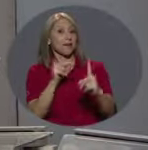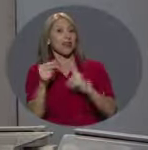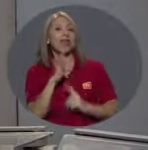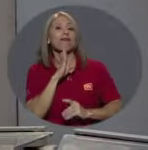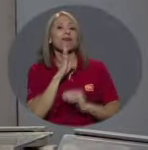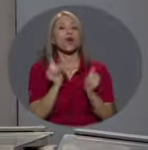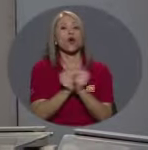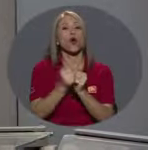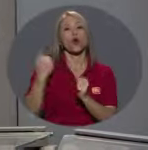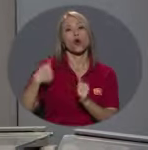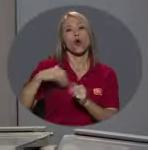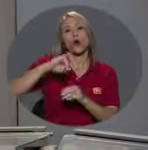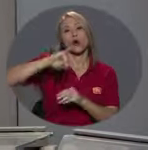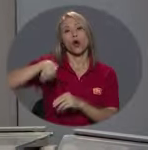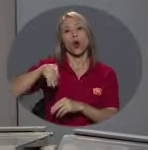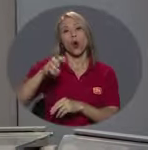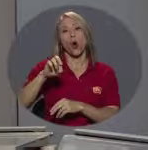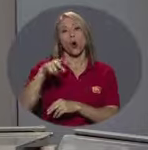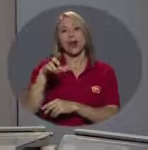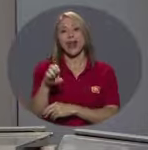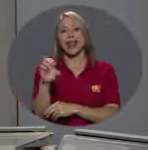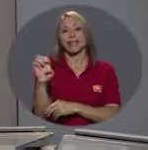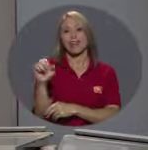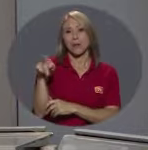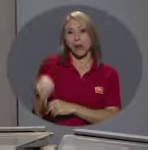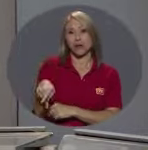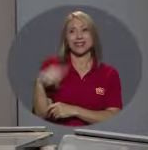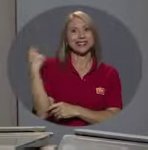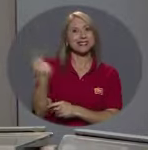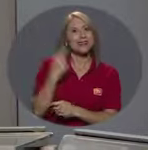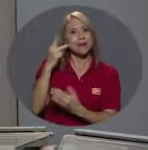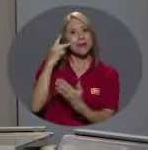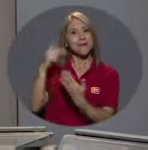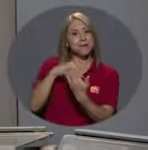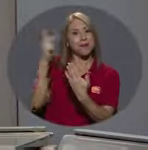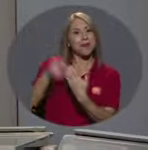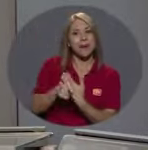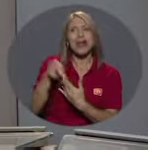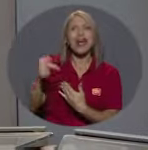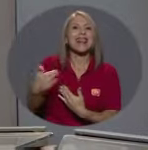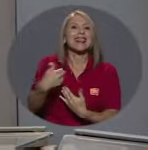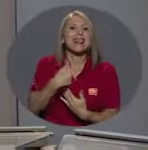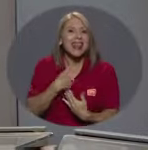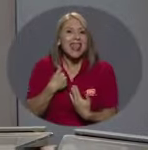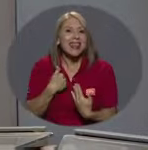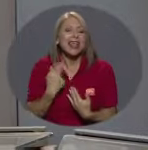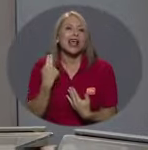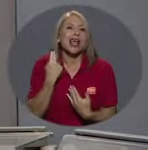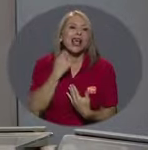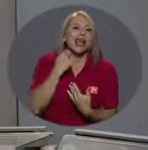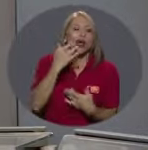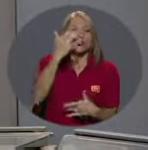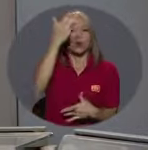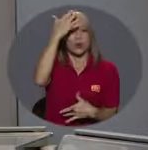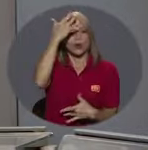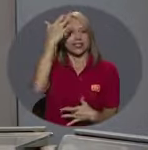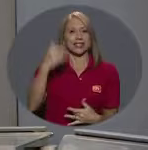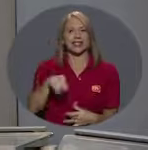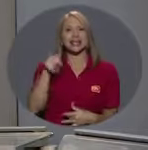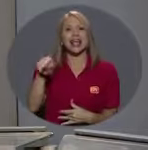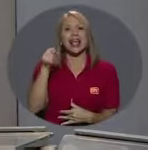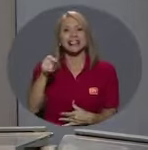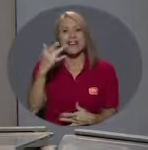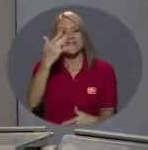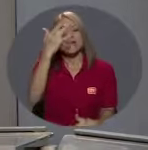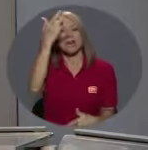con Jorge Enrique Porras, quien es un asiduo televidente nuestro y quien sufre de osteoporosis. Es una enfermedad que